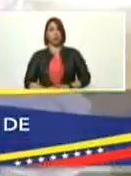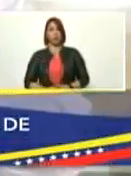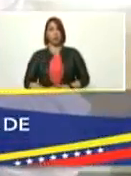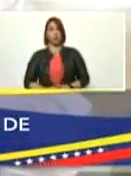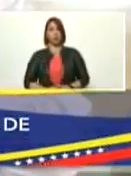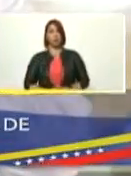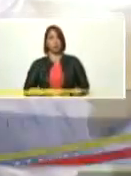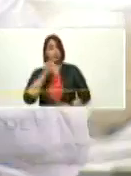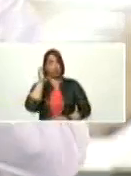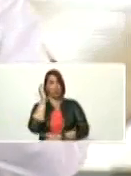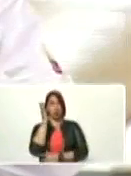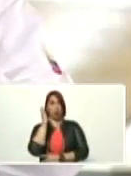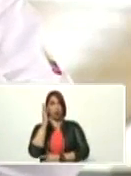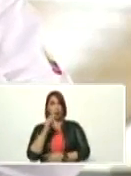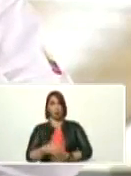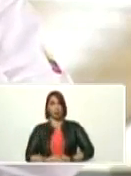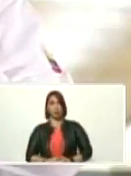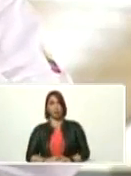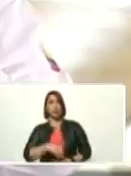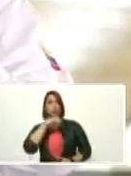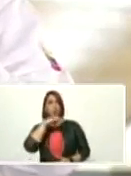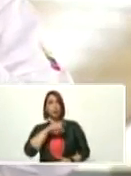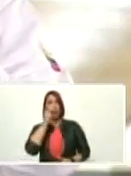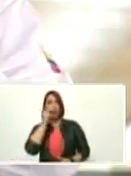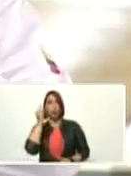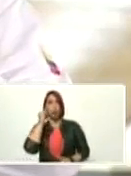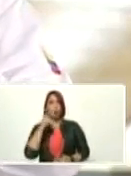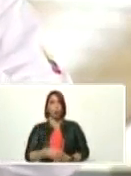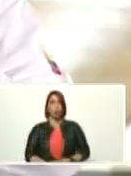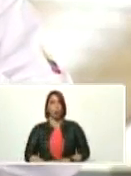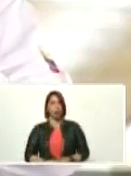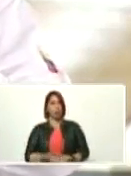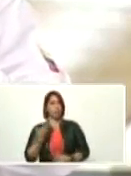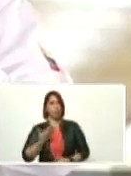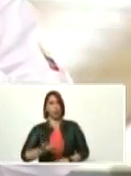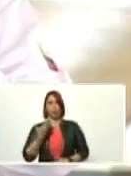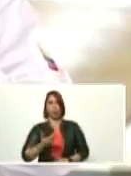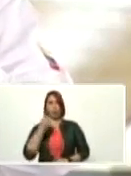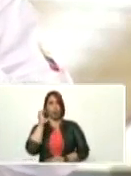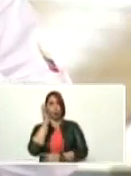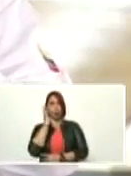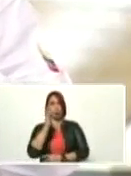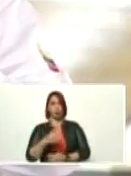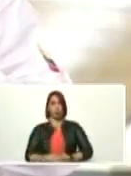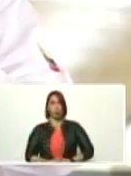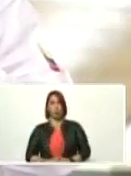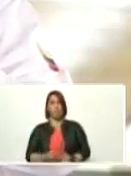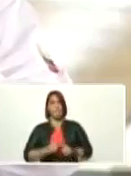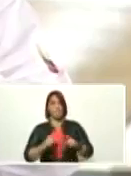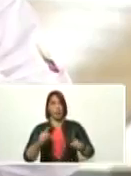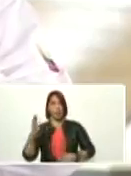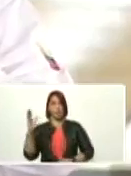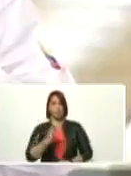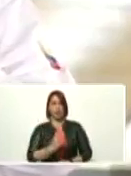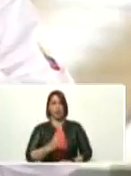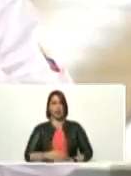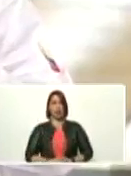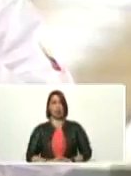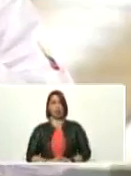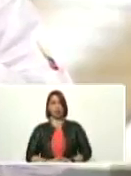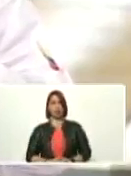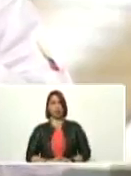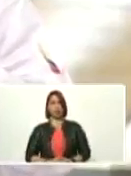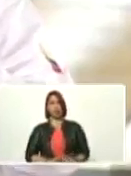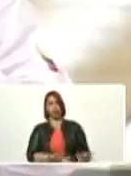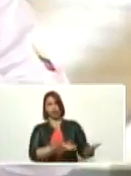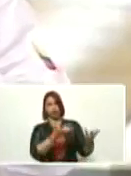este Congreso de Historiadores, tan oportuno este Congreso, para que venga a alimentar con